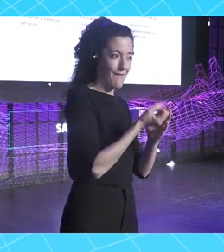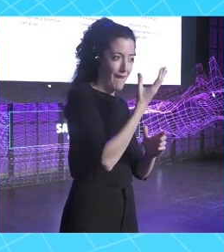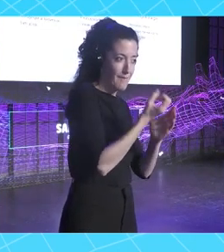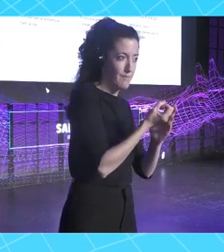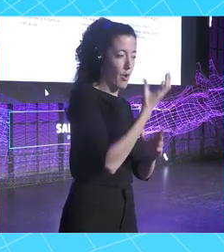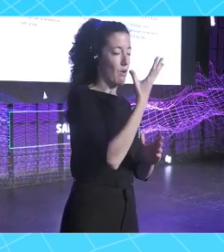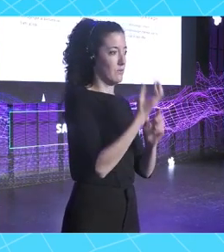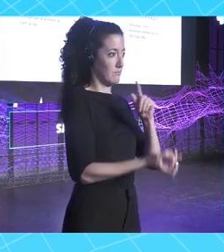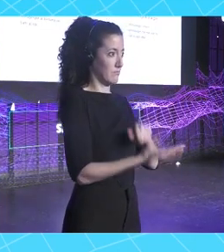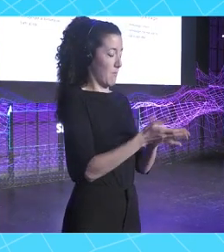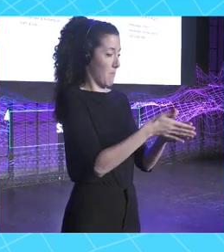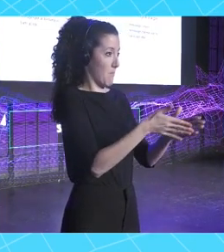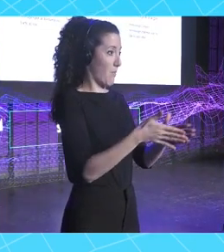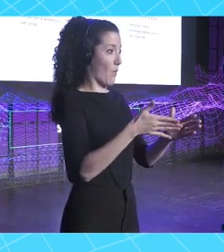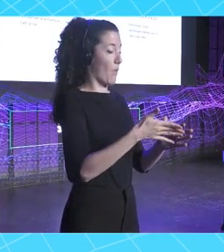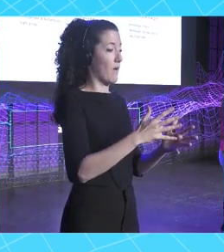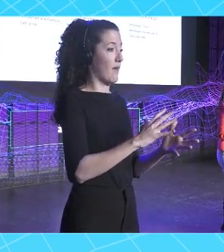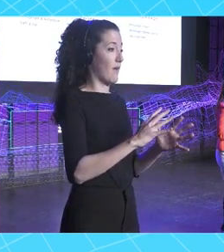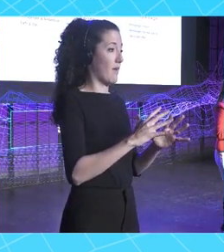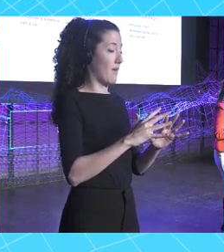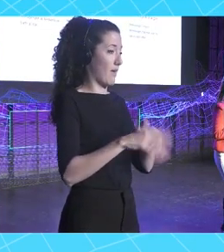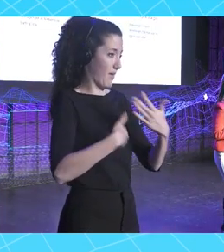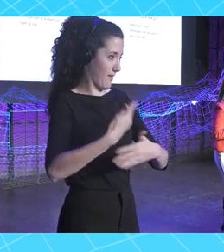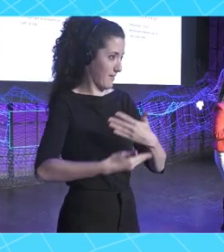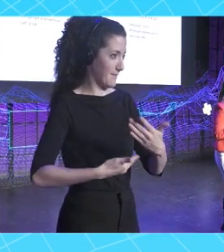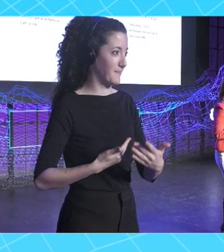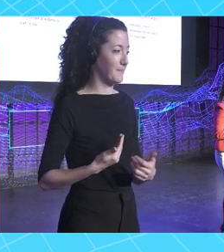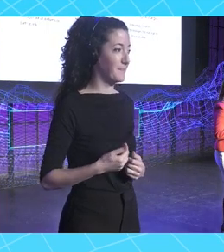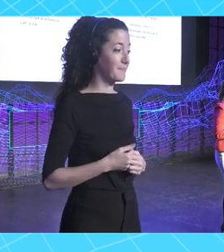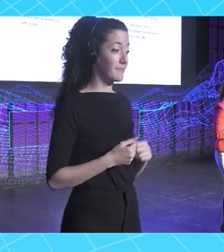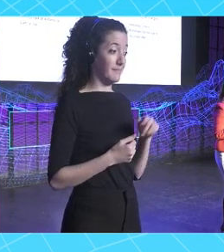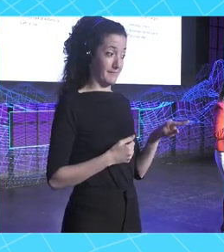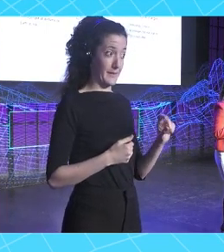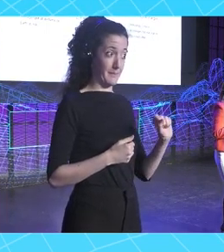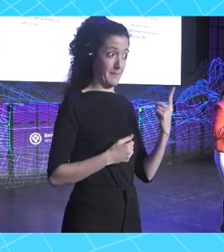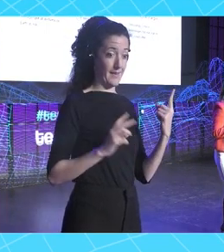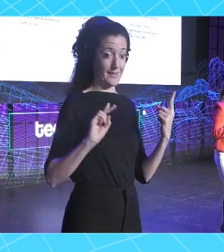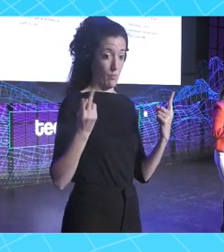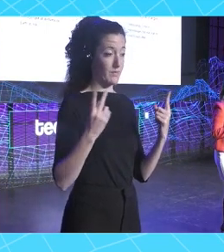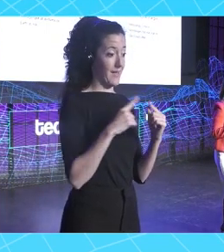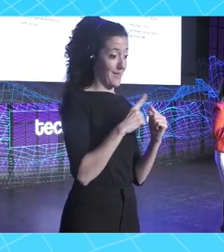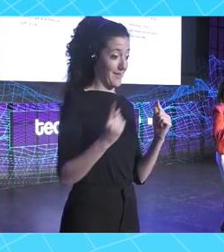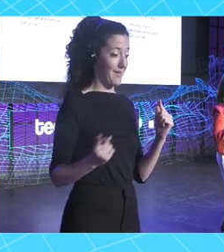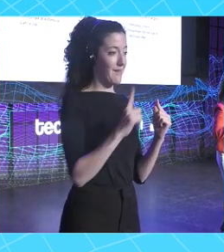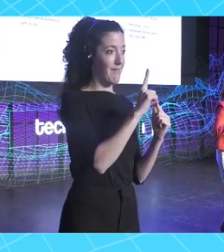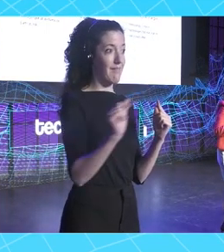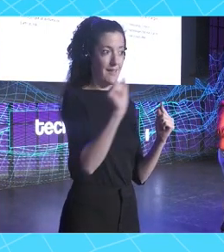etcétera de ahí a la siguiente pasaron 100 años